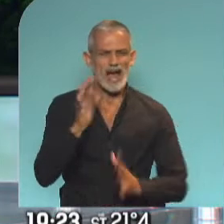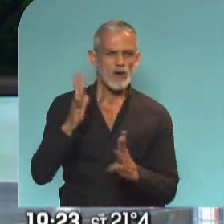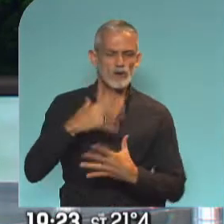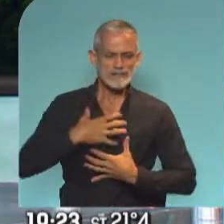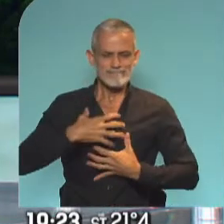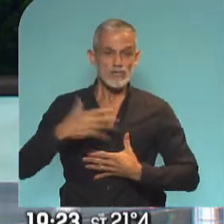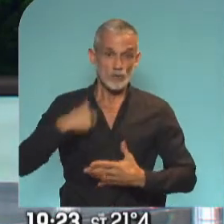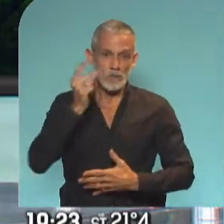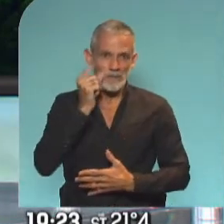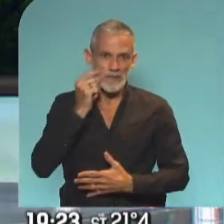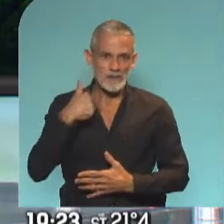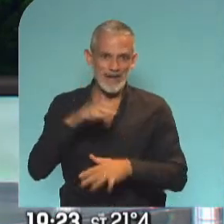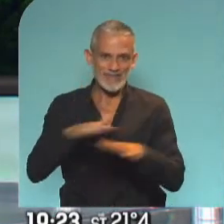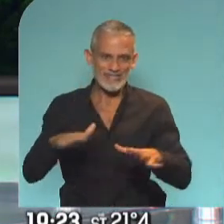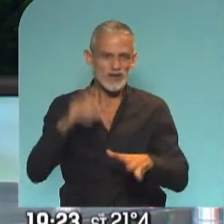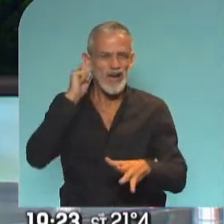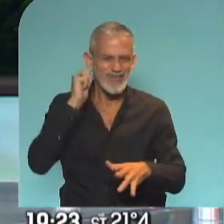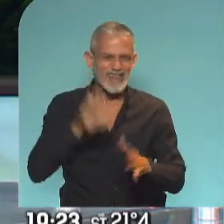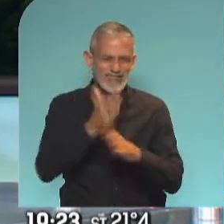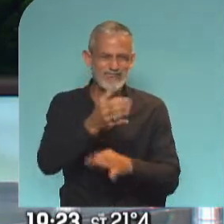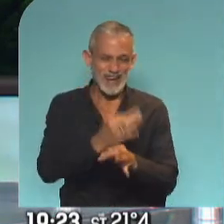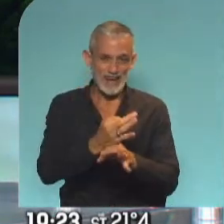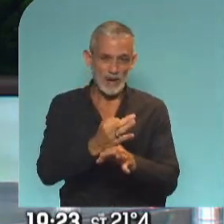ser padre de chicos en edad escolar. Es